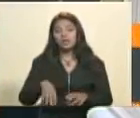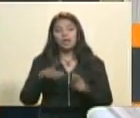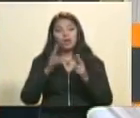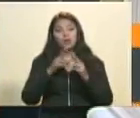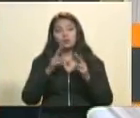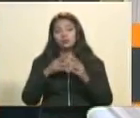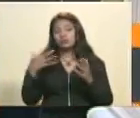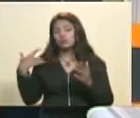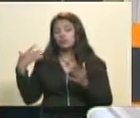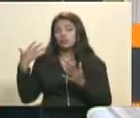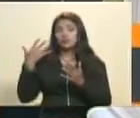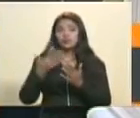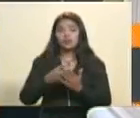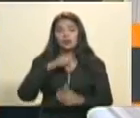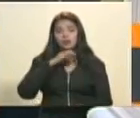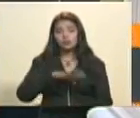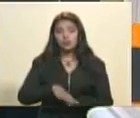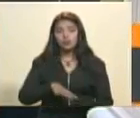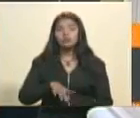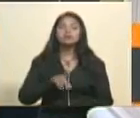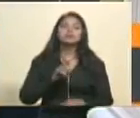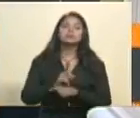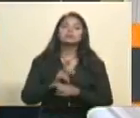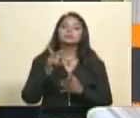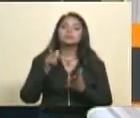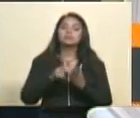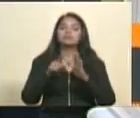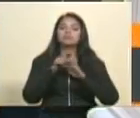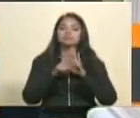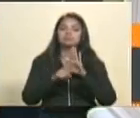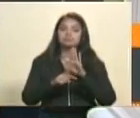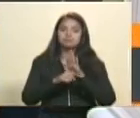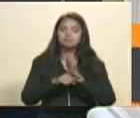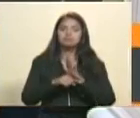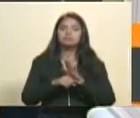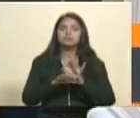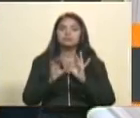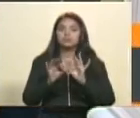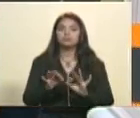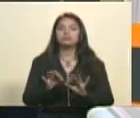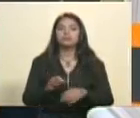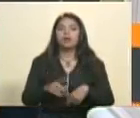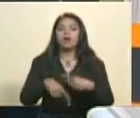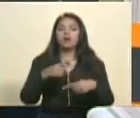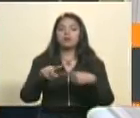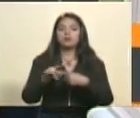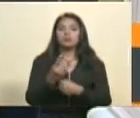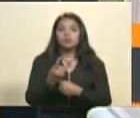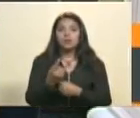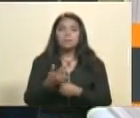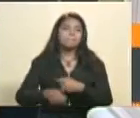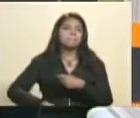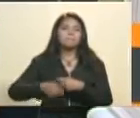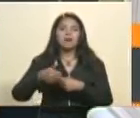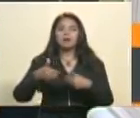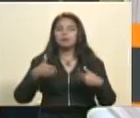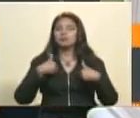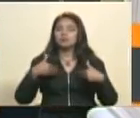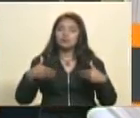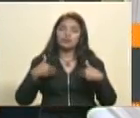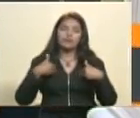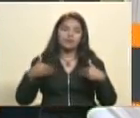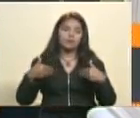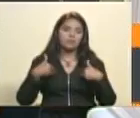la historia y cuya actuación desmedida y belicista ha causado los mayores sufrimientos